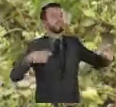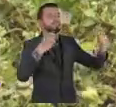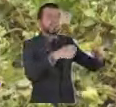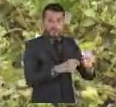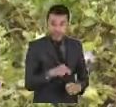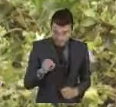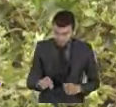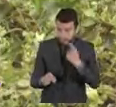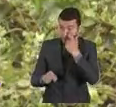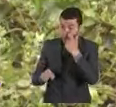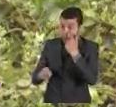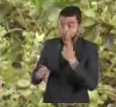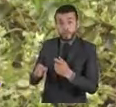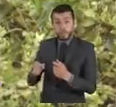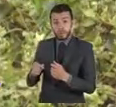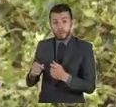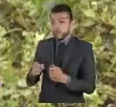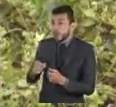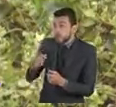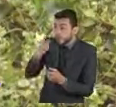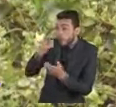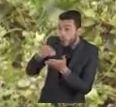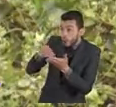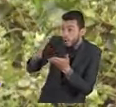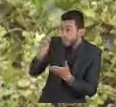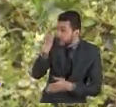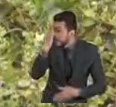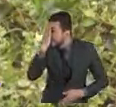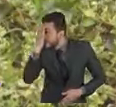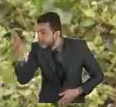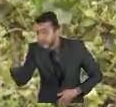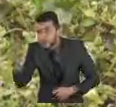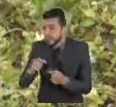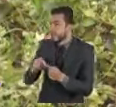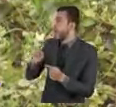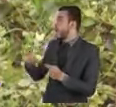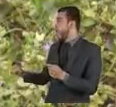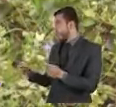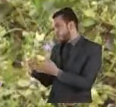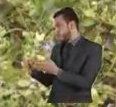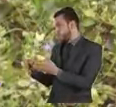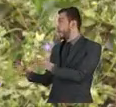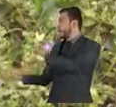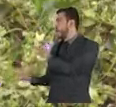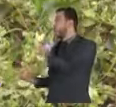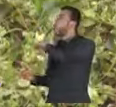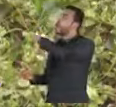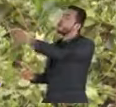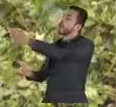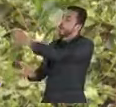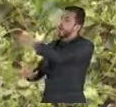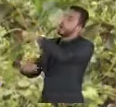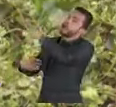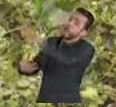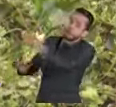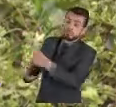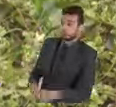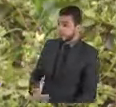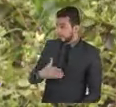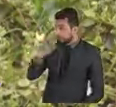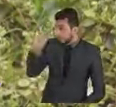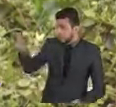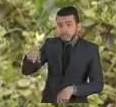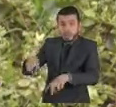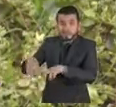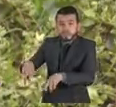en el que le compramos directamente con el menor número de intermediarios, coordinando directamente con